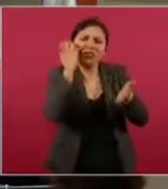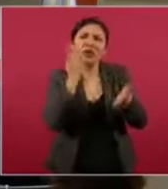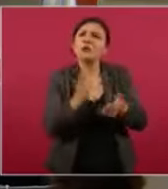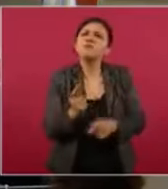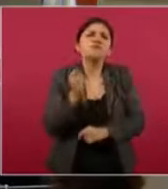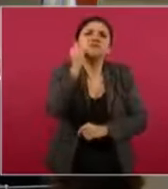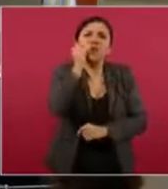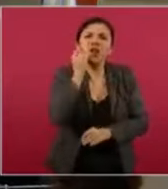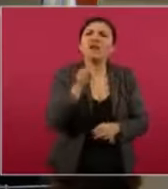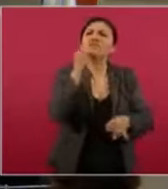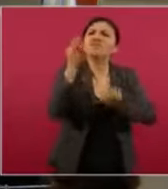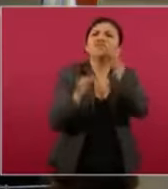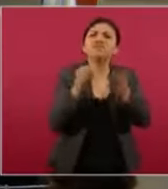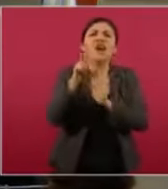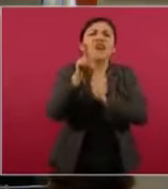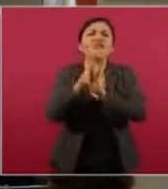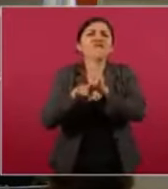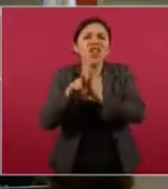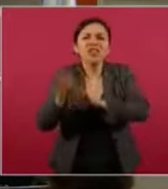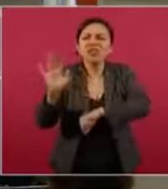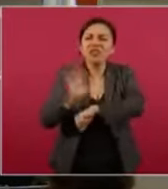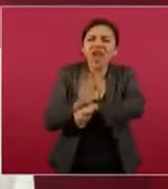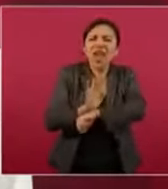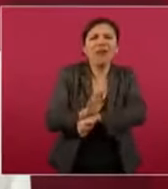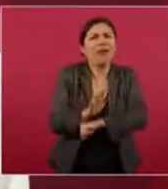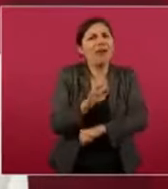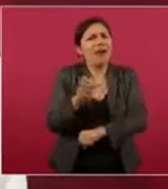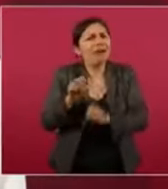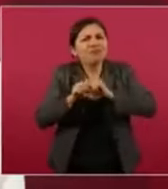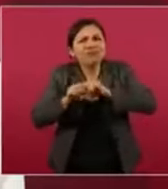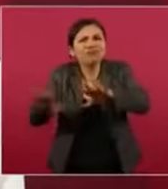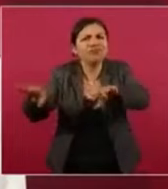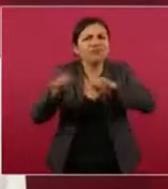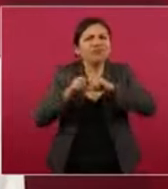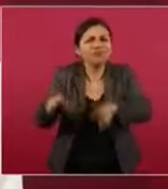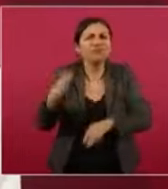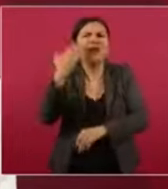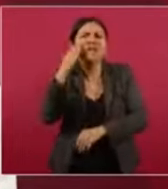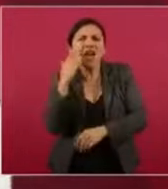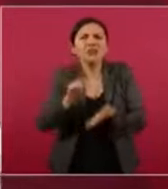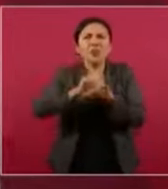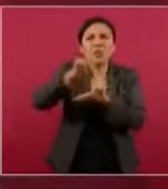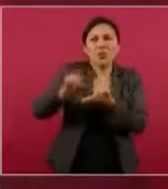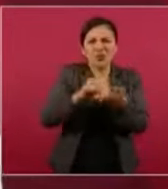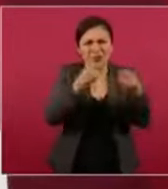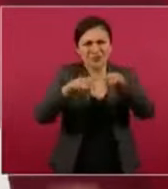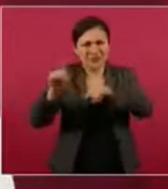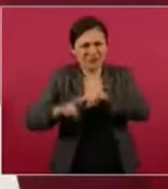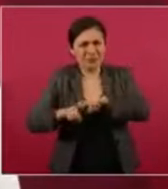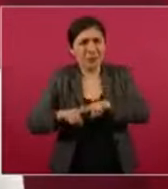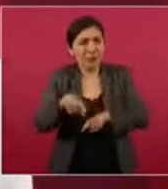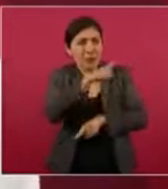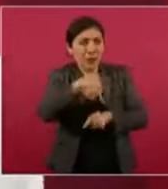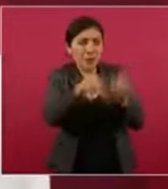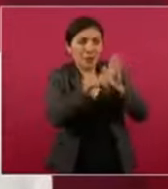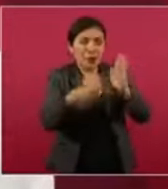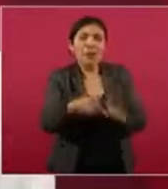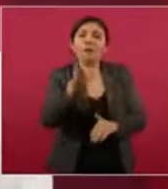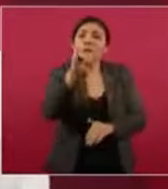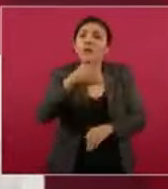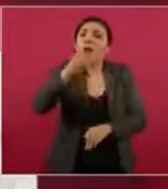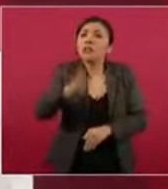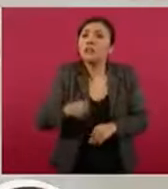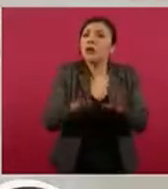audios y videos. En redes sociales, los medios de comunicación se prestan a una caja